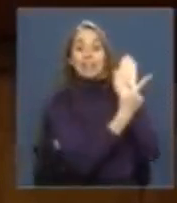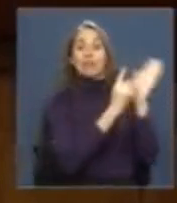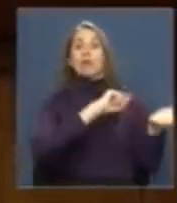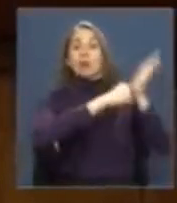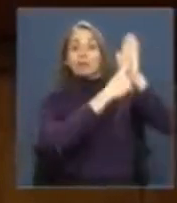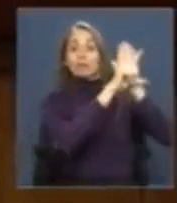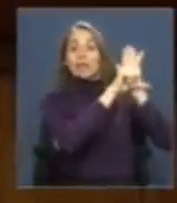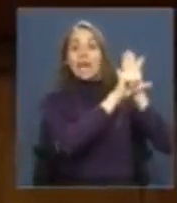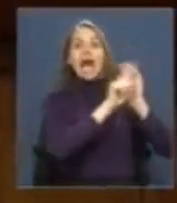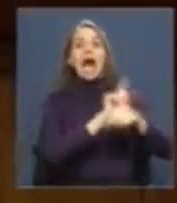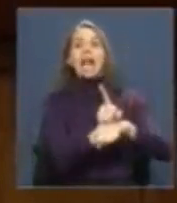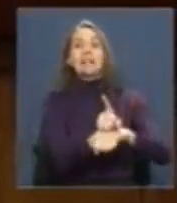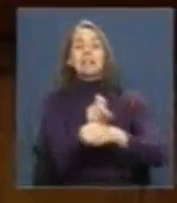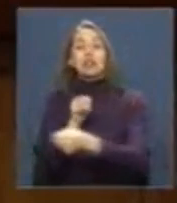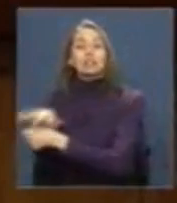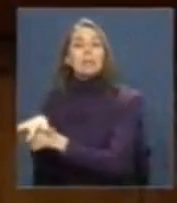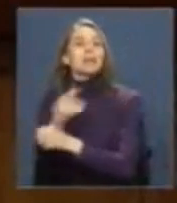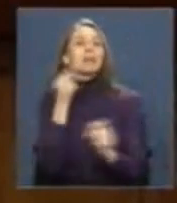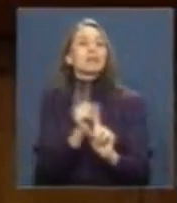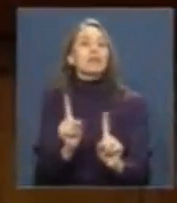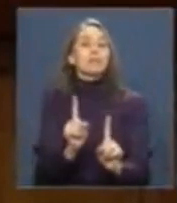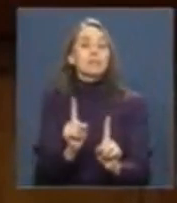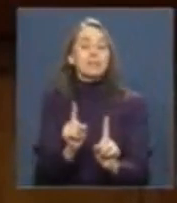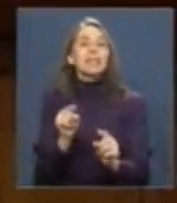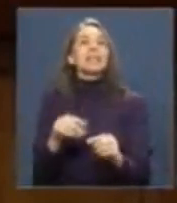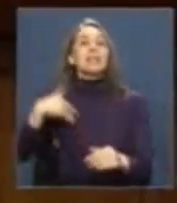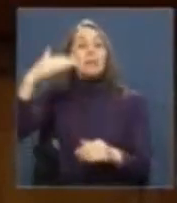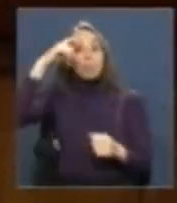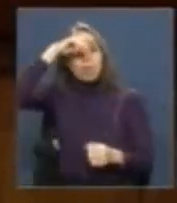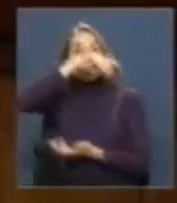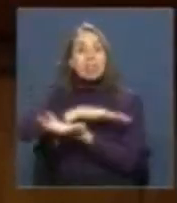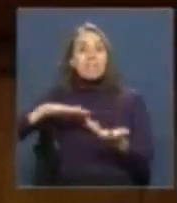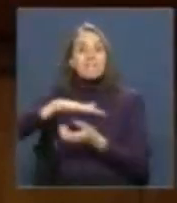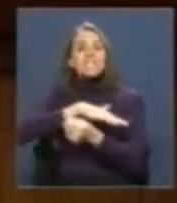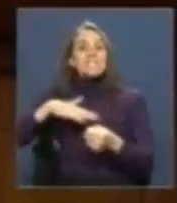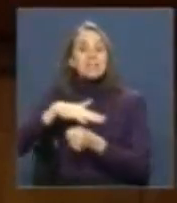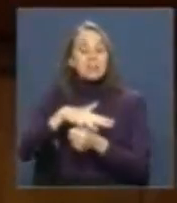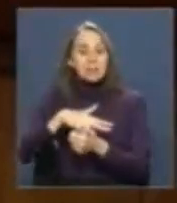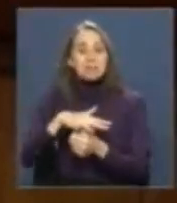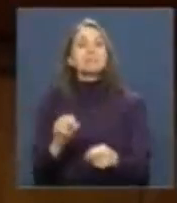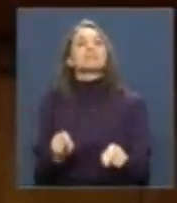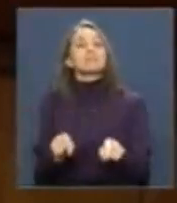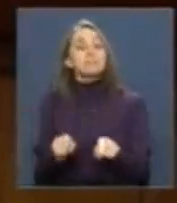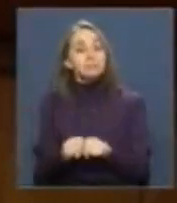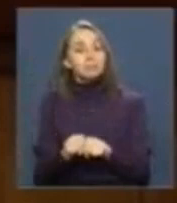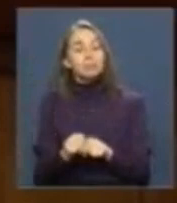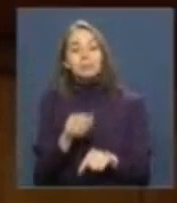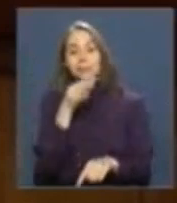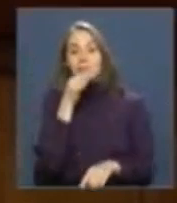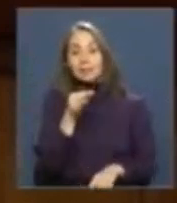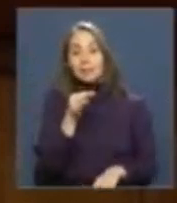inmediato generando una situación compleja no obstante que poner énfasis en la